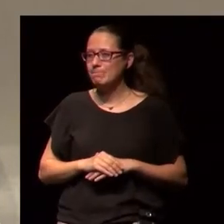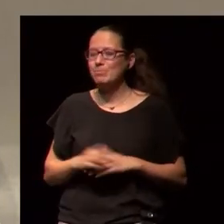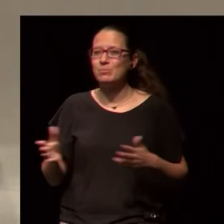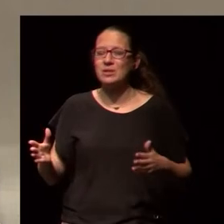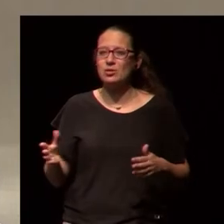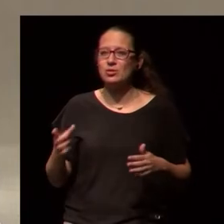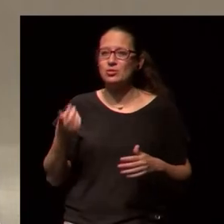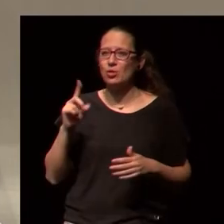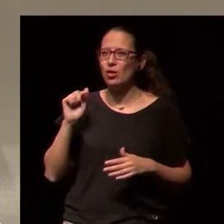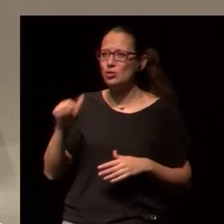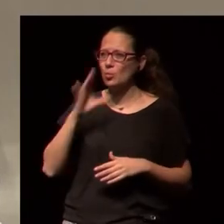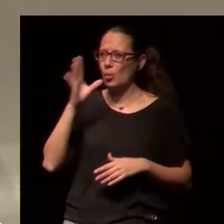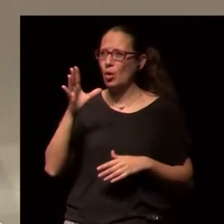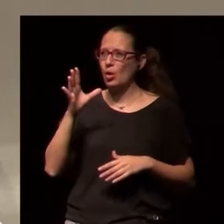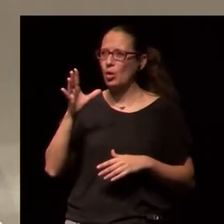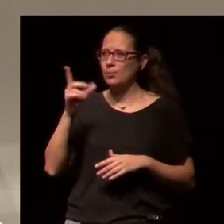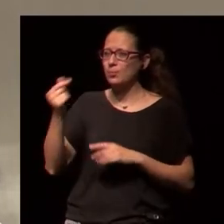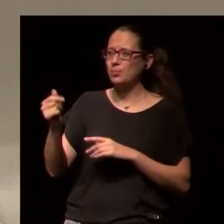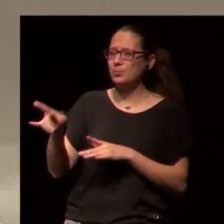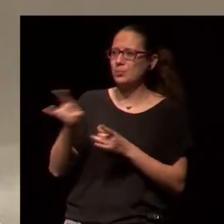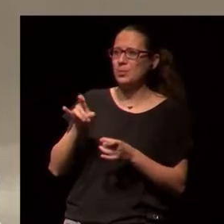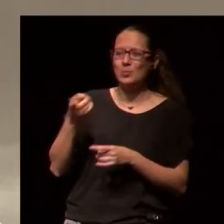se capta, esto es muy difícil de hacer, ¿no?